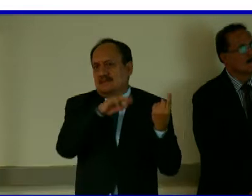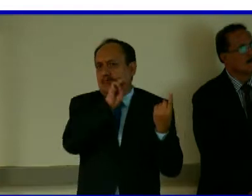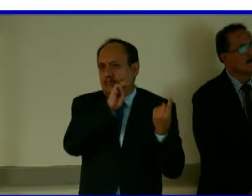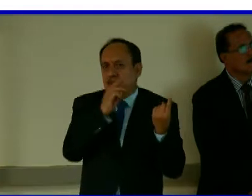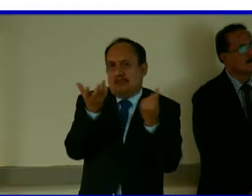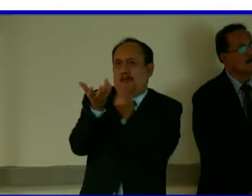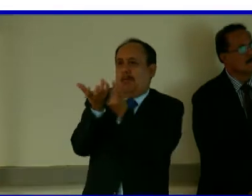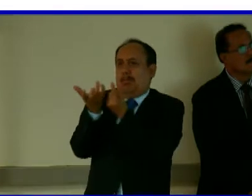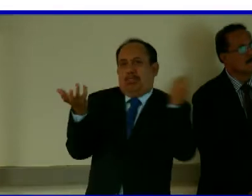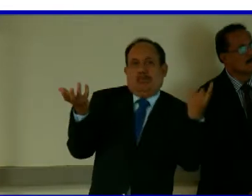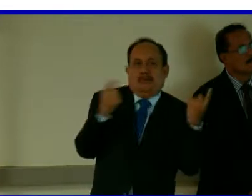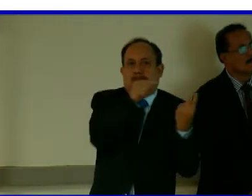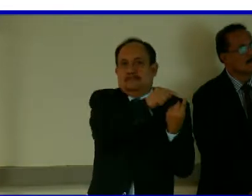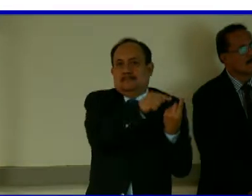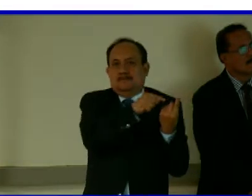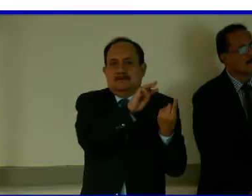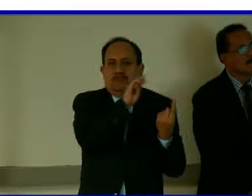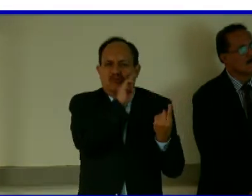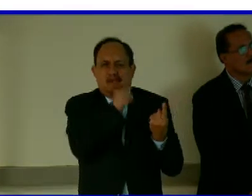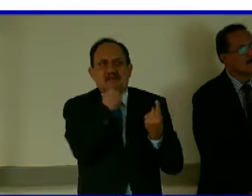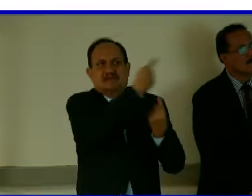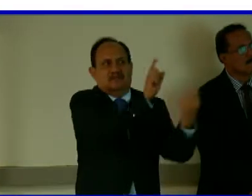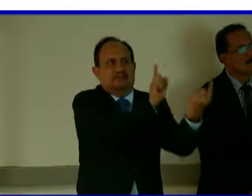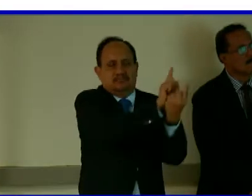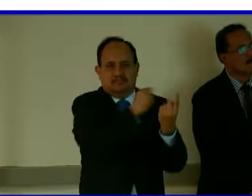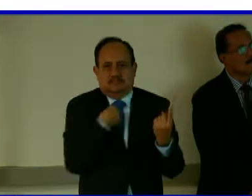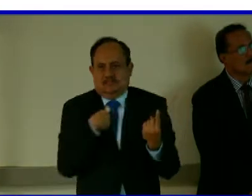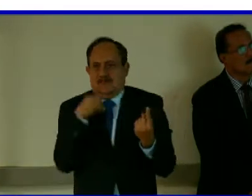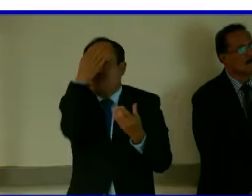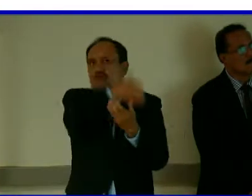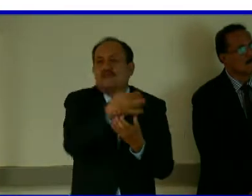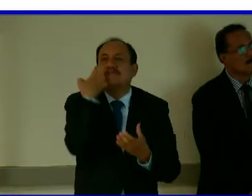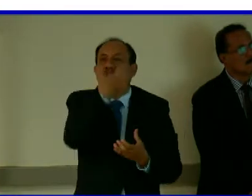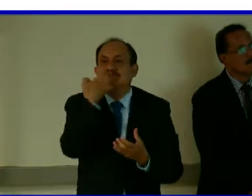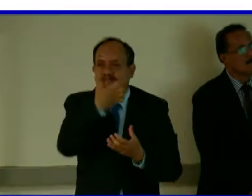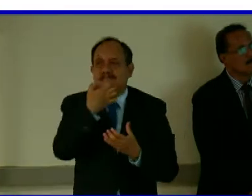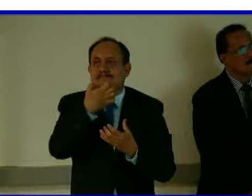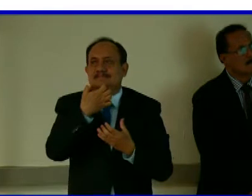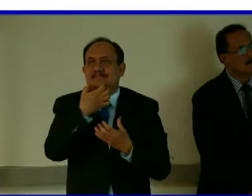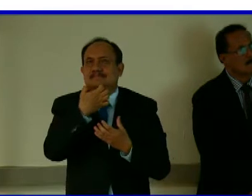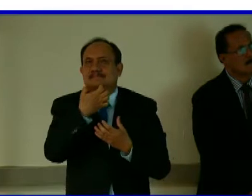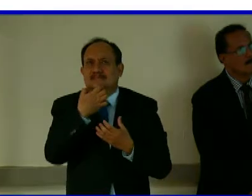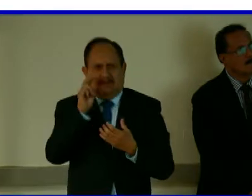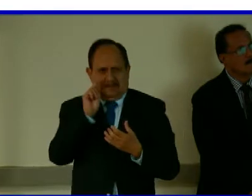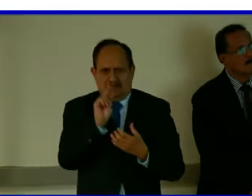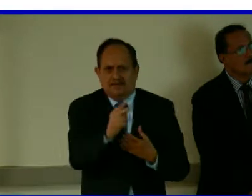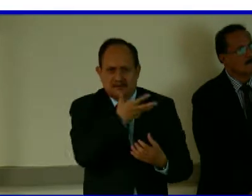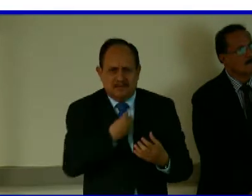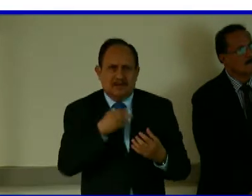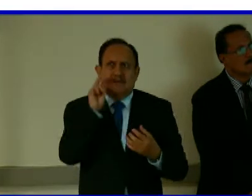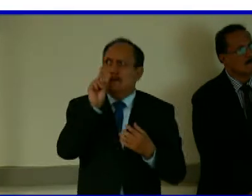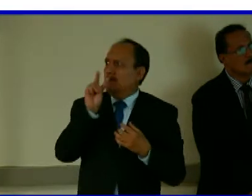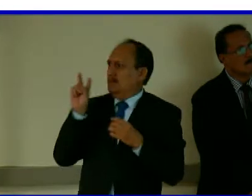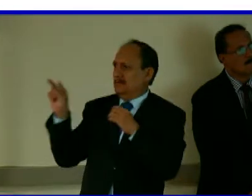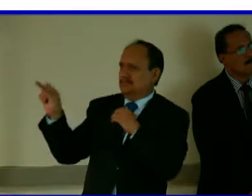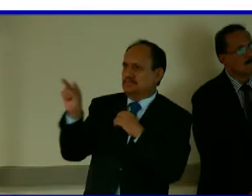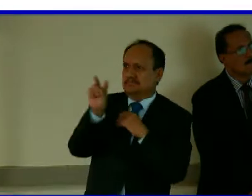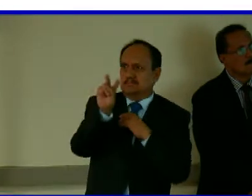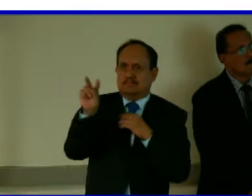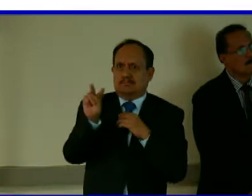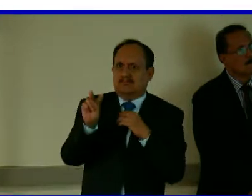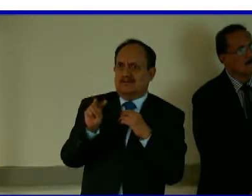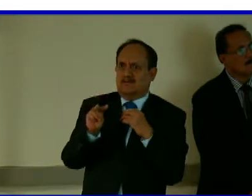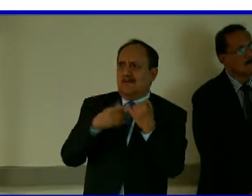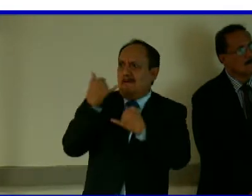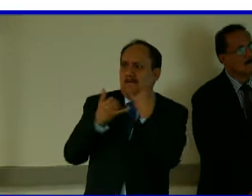mamá hace poco, yo fui a la escuela y veo a mi hijo mirando a los niños jugar, pero no